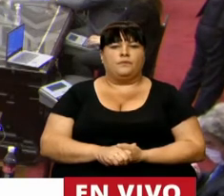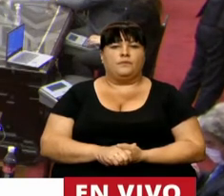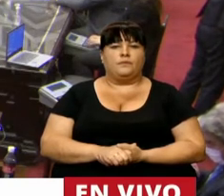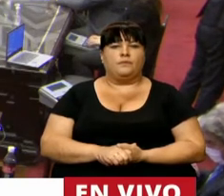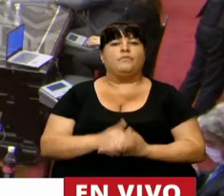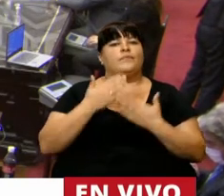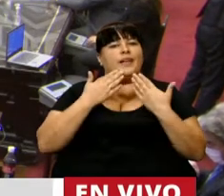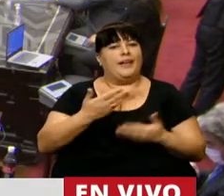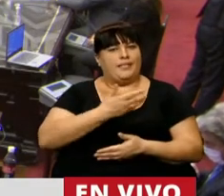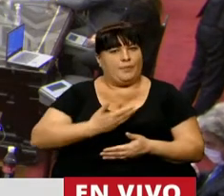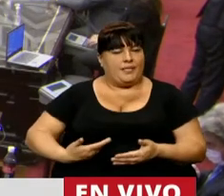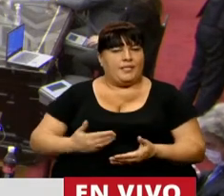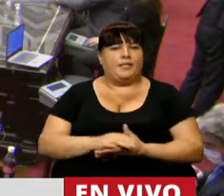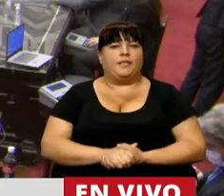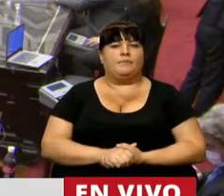Gracias, presidente.